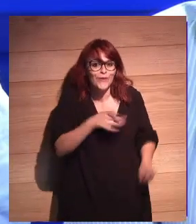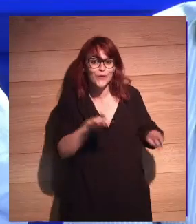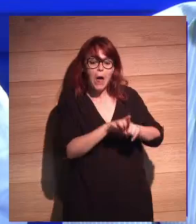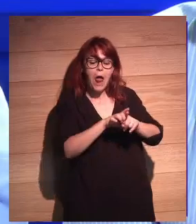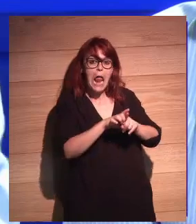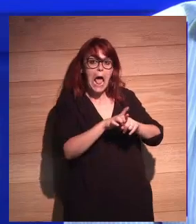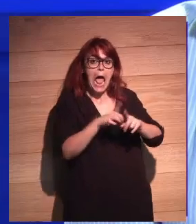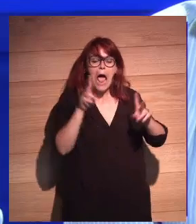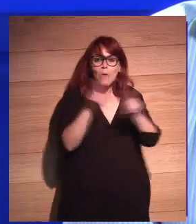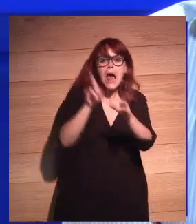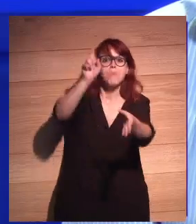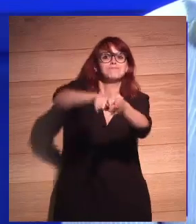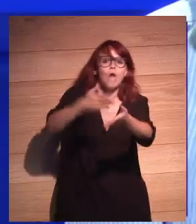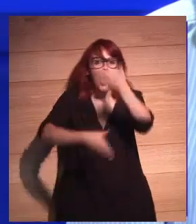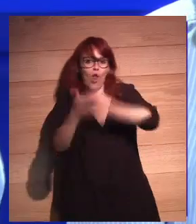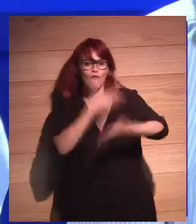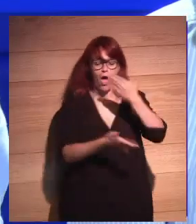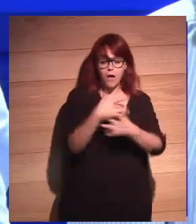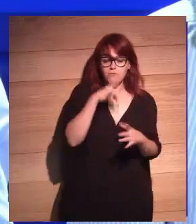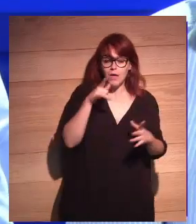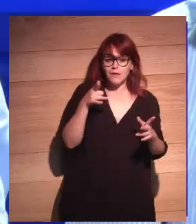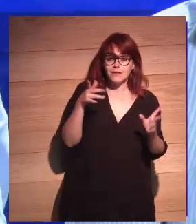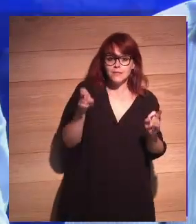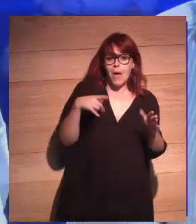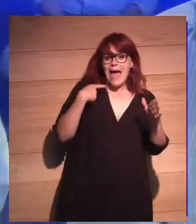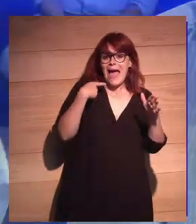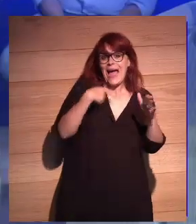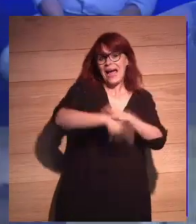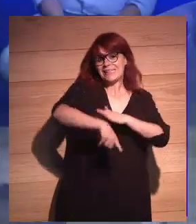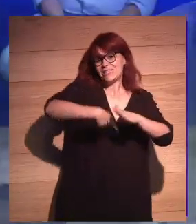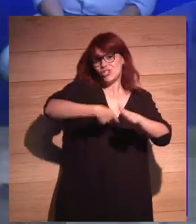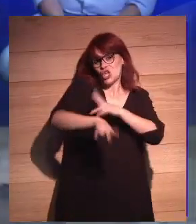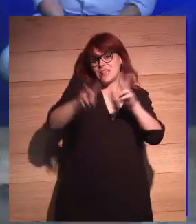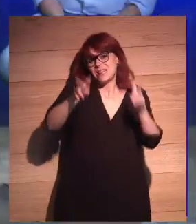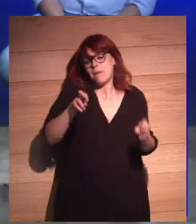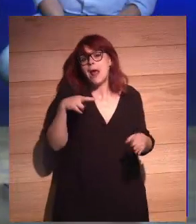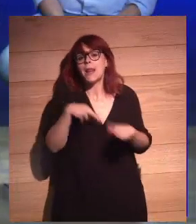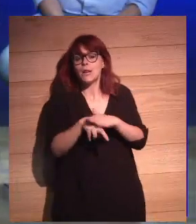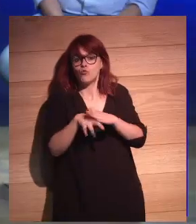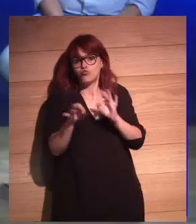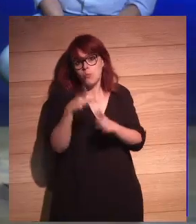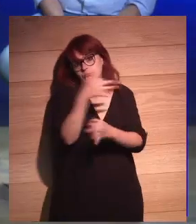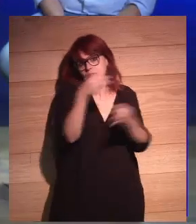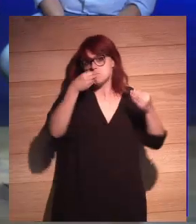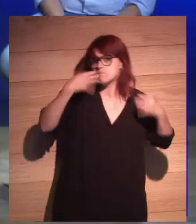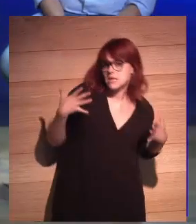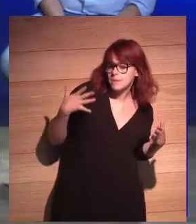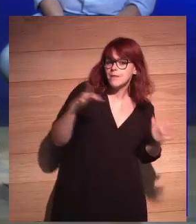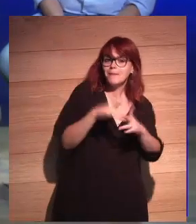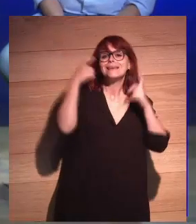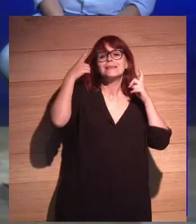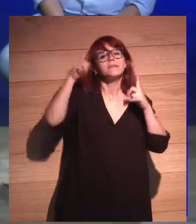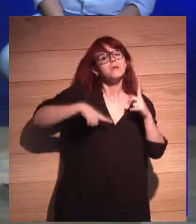viendo y participan y colaboran. Bueno, se llama gestionar los recursos de una forma eficiente y crear